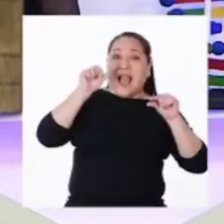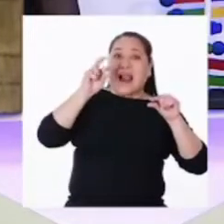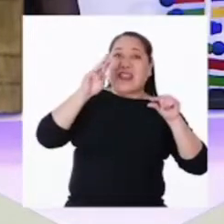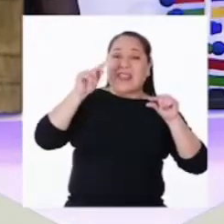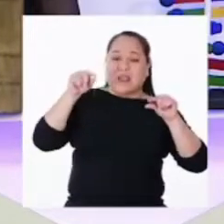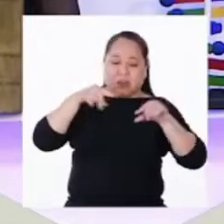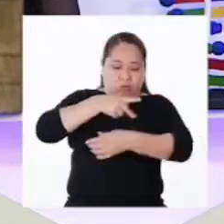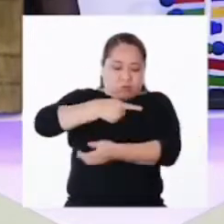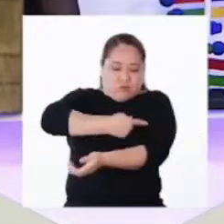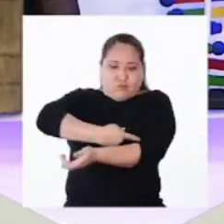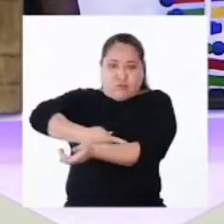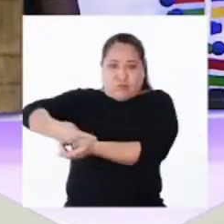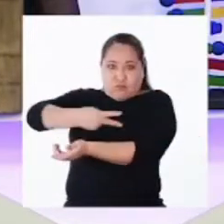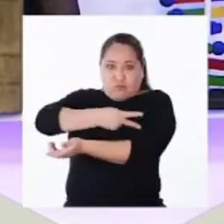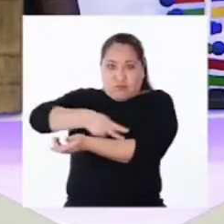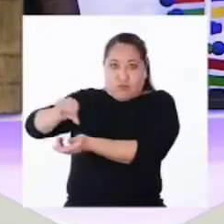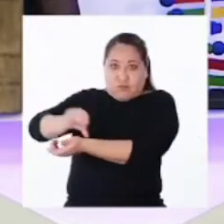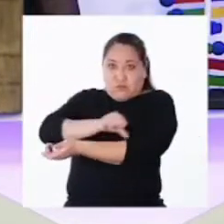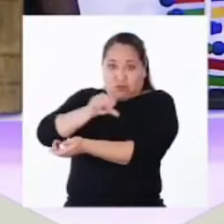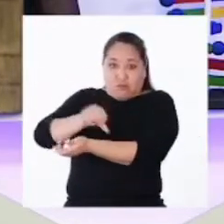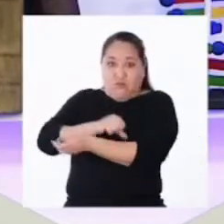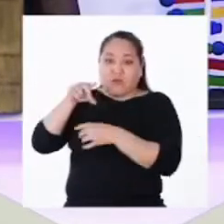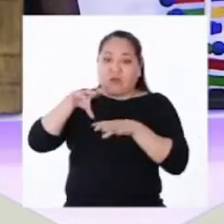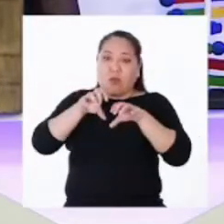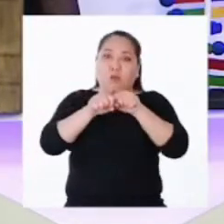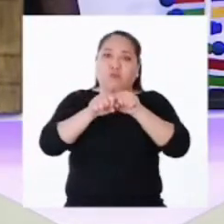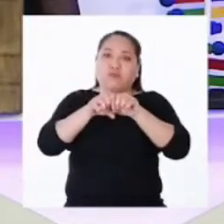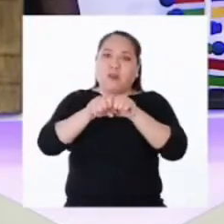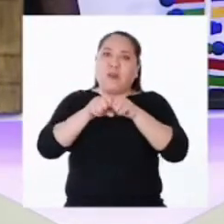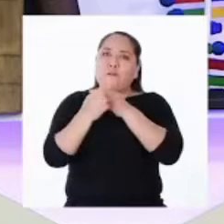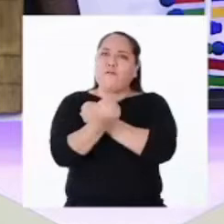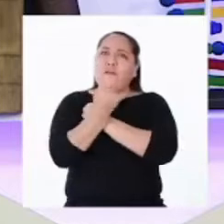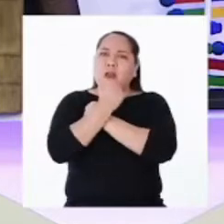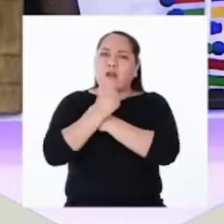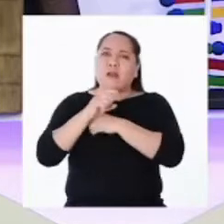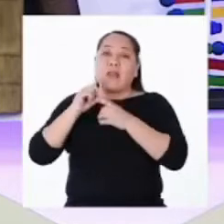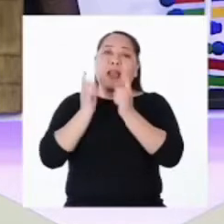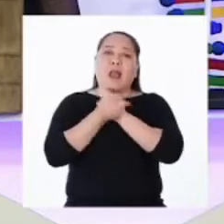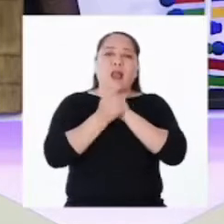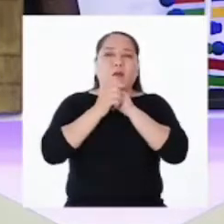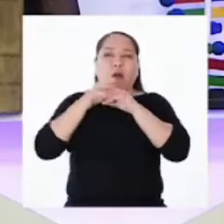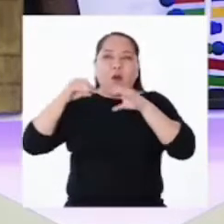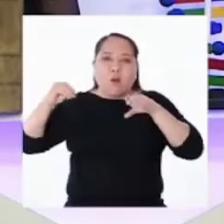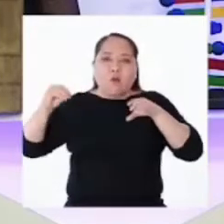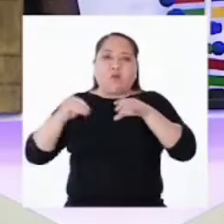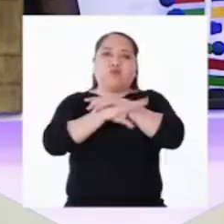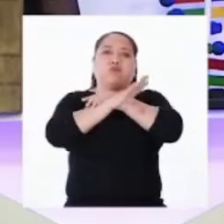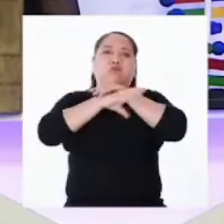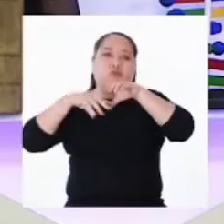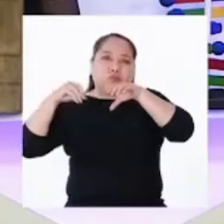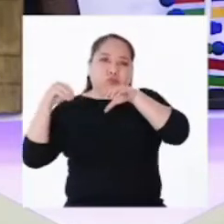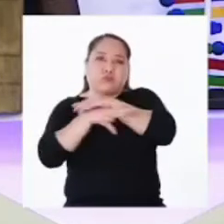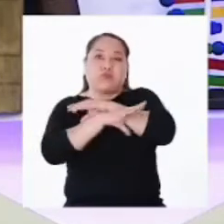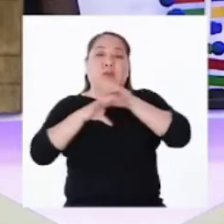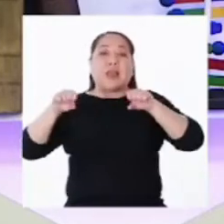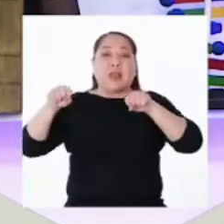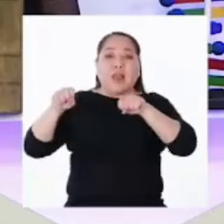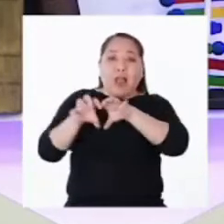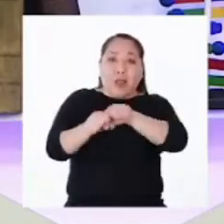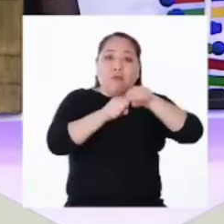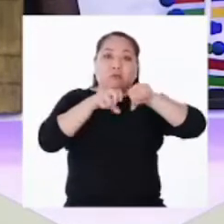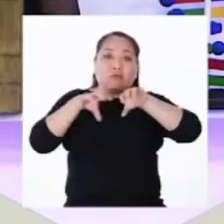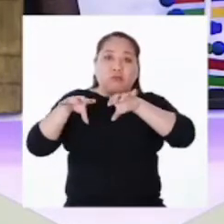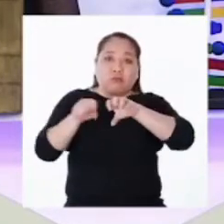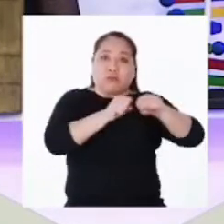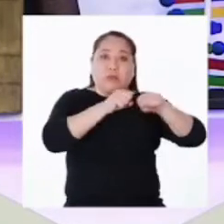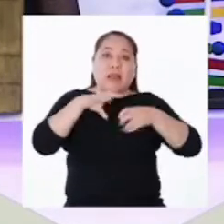los musculares contribuyen a la resistencia de las paredes, que tienen que ser fuertes para soportar el cambio constante y la intermitente elevación de la